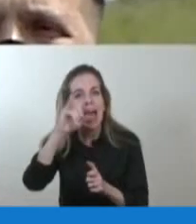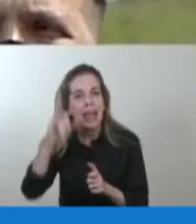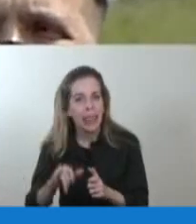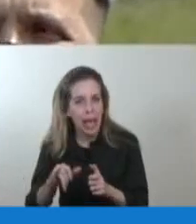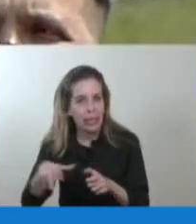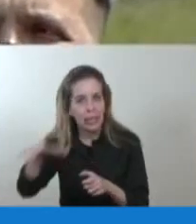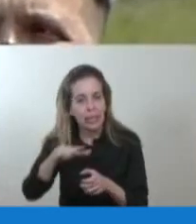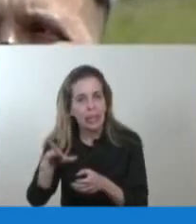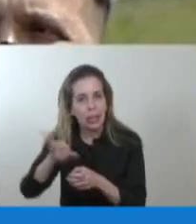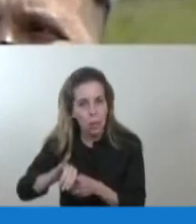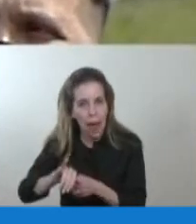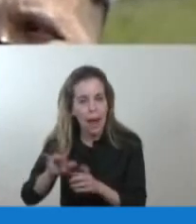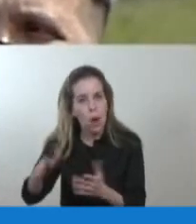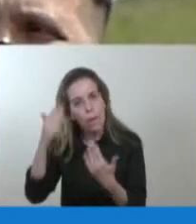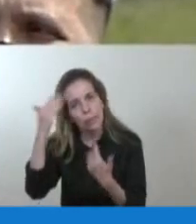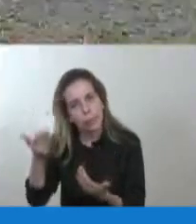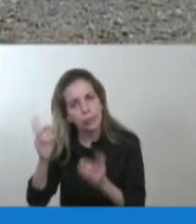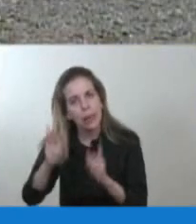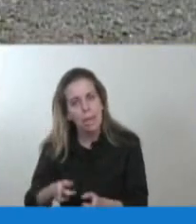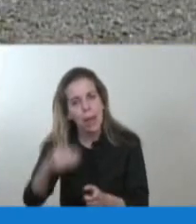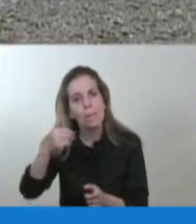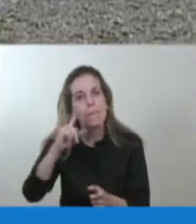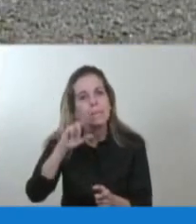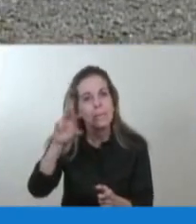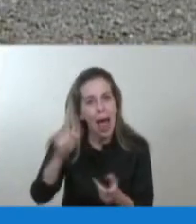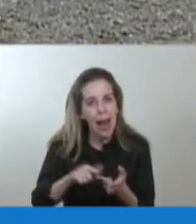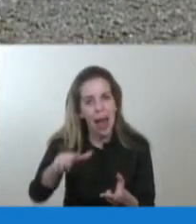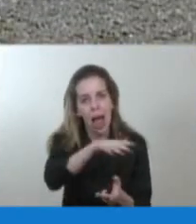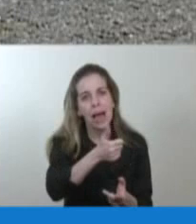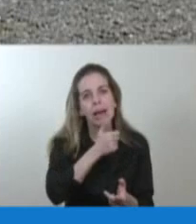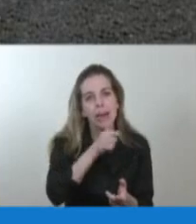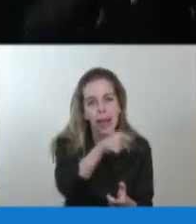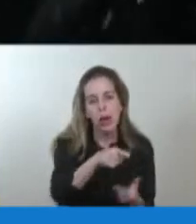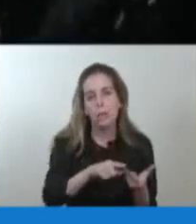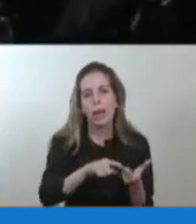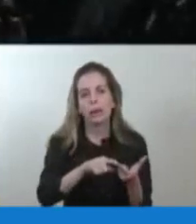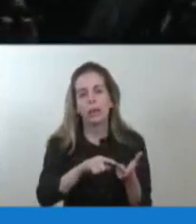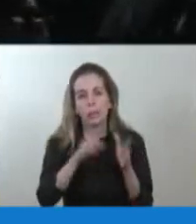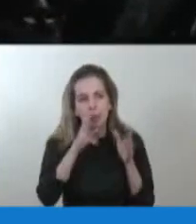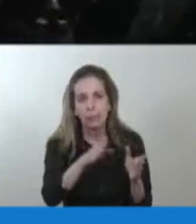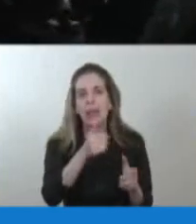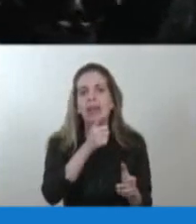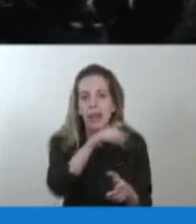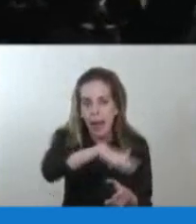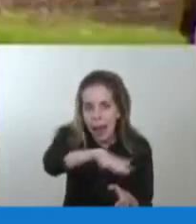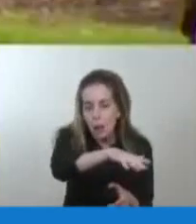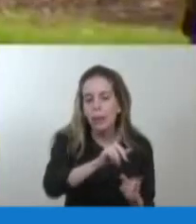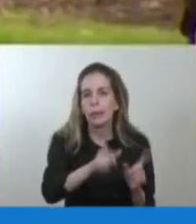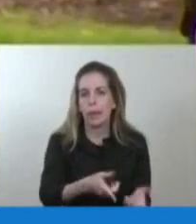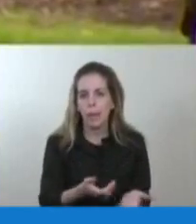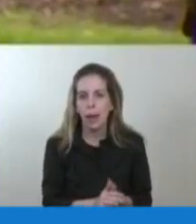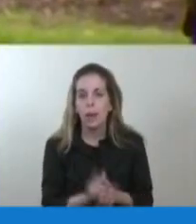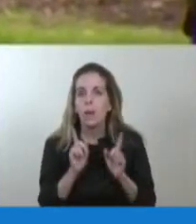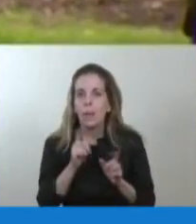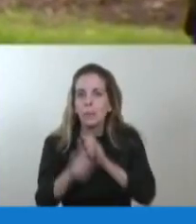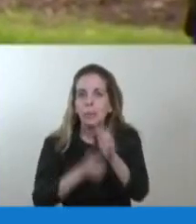merlo saludo a mayra desde quilmes hacia quilmes y el tema de lo de las